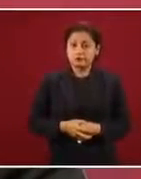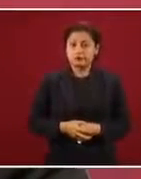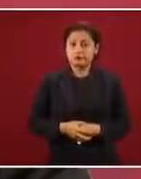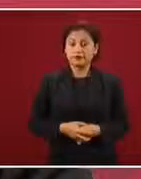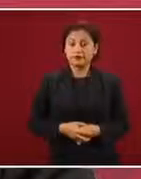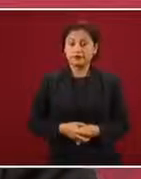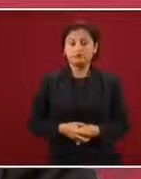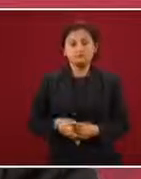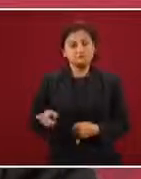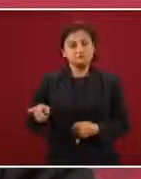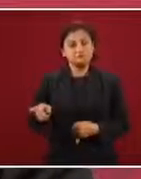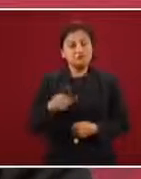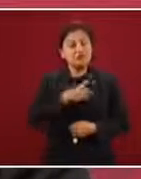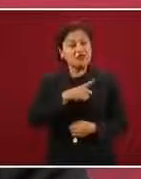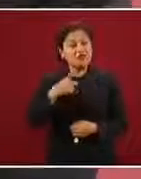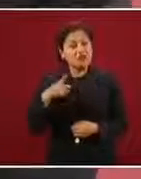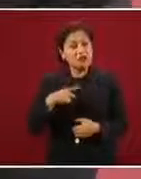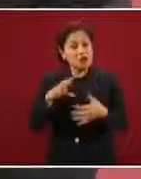ofrecernos disculpa,